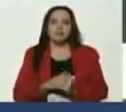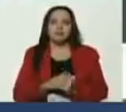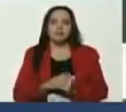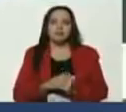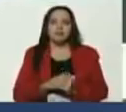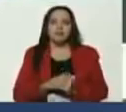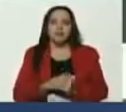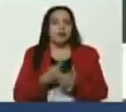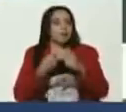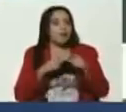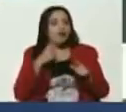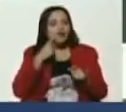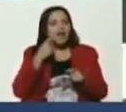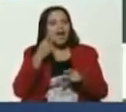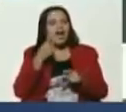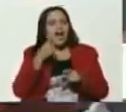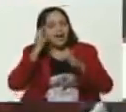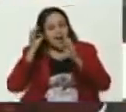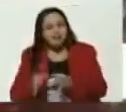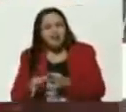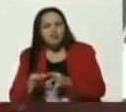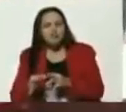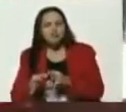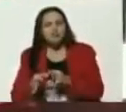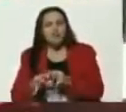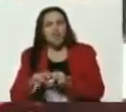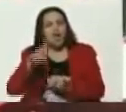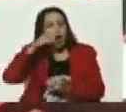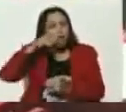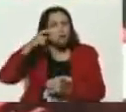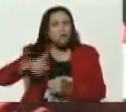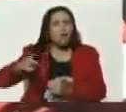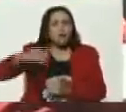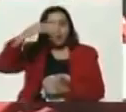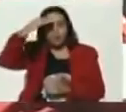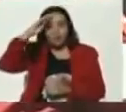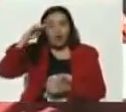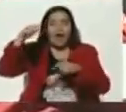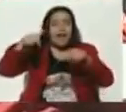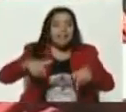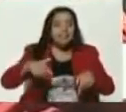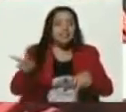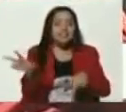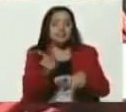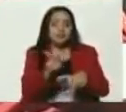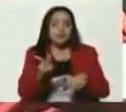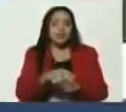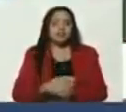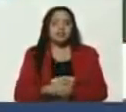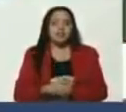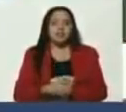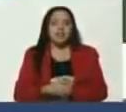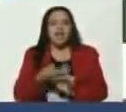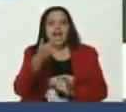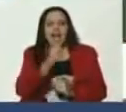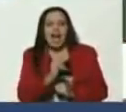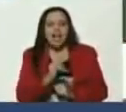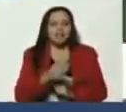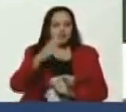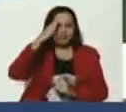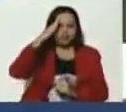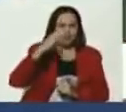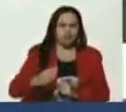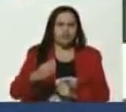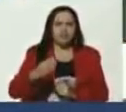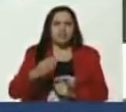no tenga duda el pueblo cubano que aquí en Venezuela tiene los soldados y las soldadas que